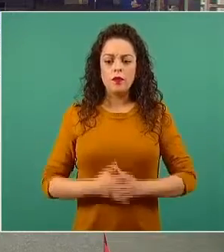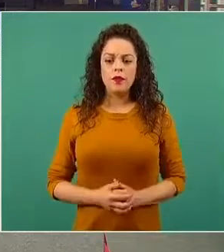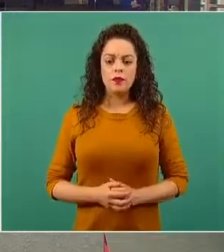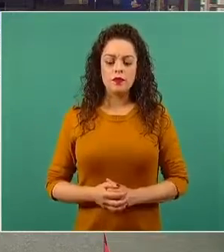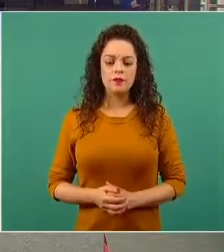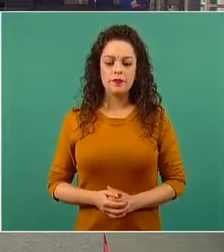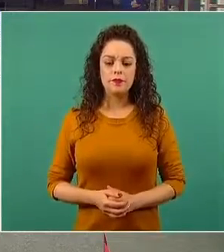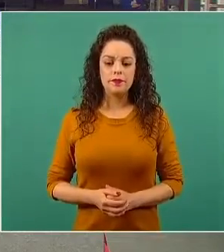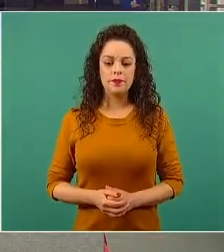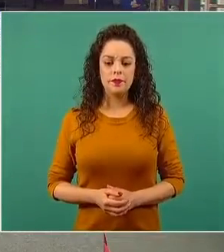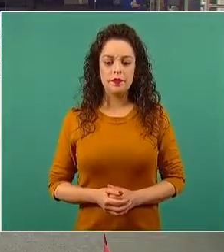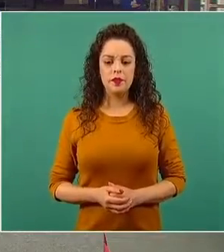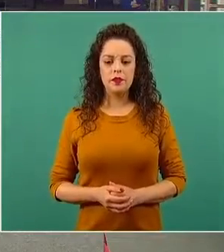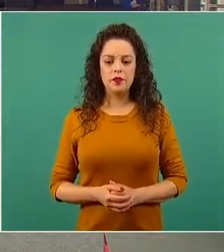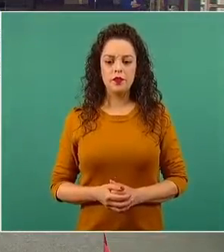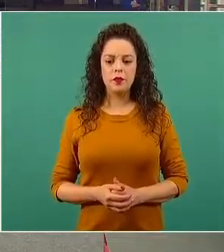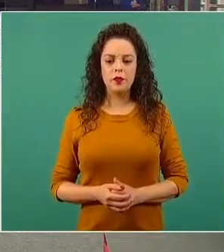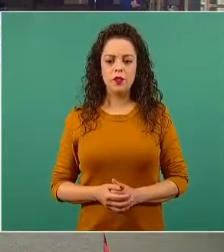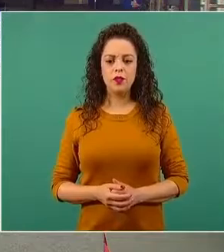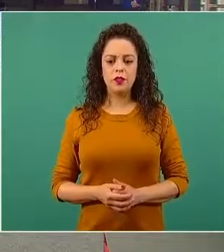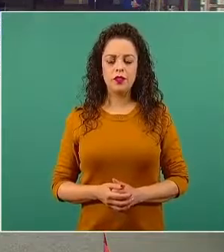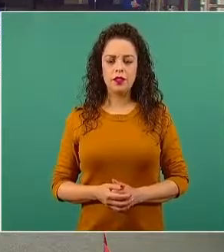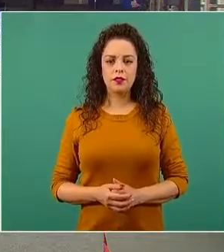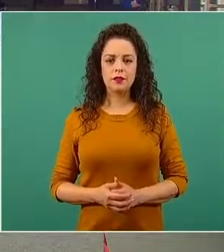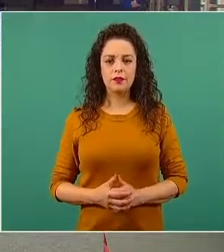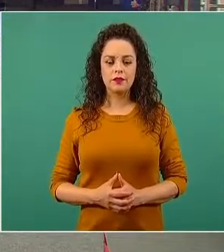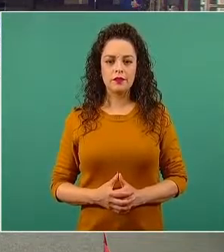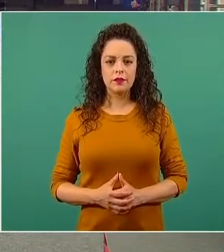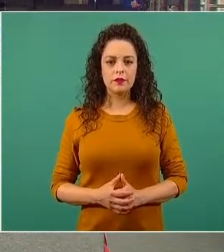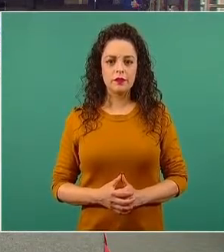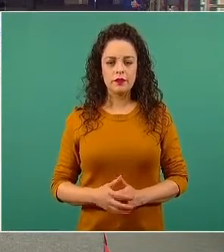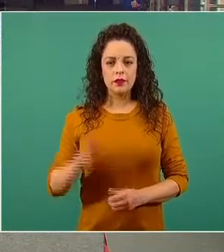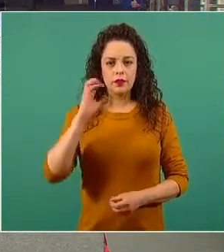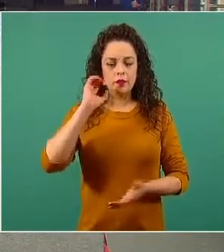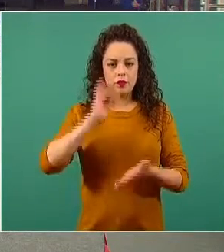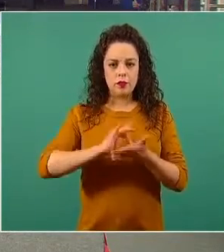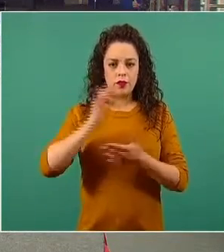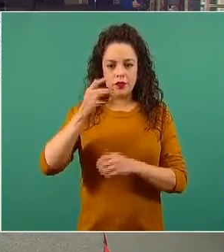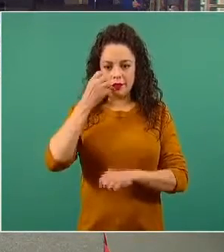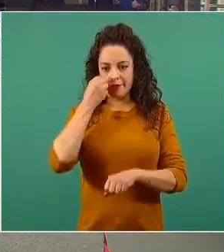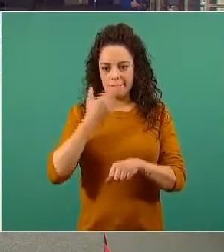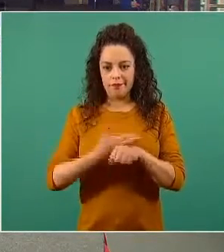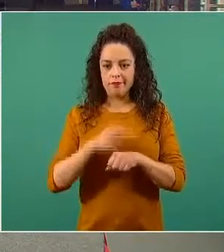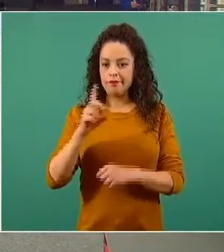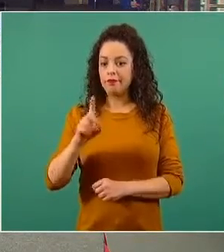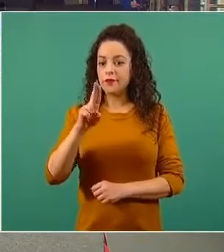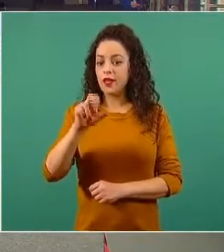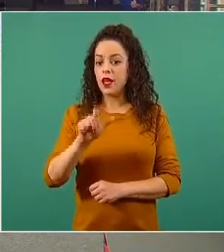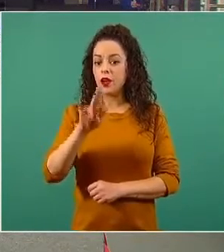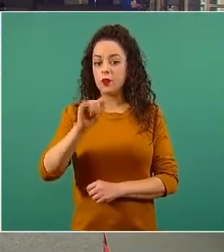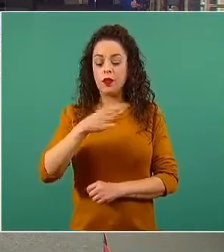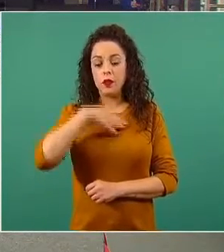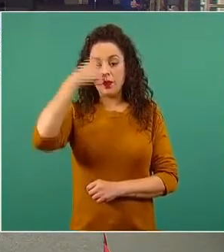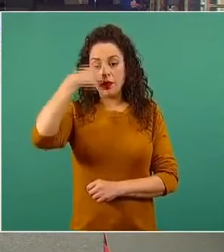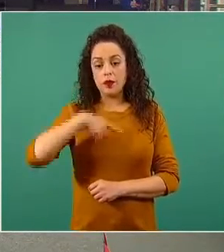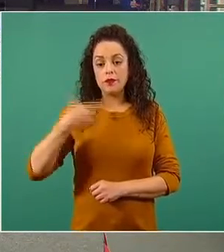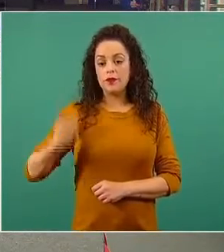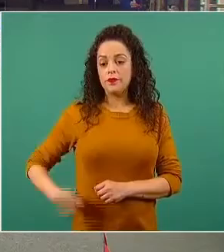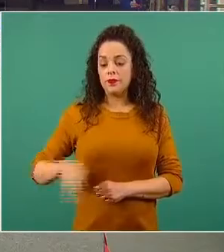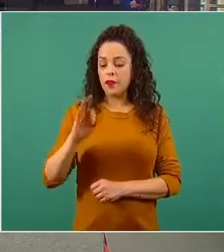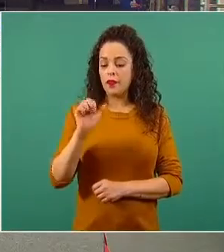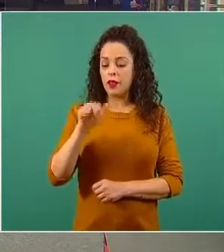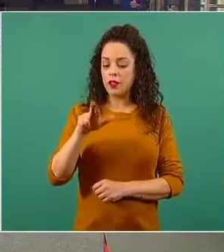de, y ahorita con Otelia. Bien, muchas gracias, secretario. Doctora Lomía, buenas noches. Luis Francisco Soto, de Canal